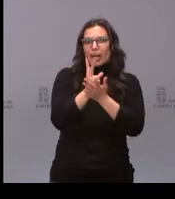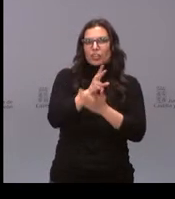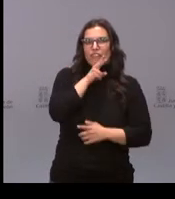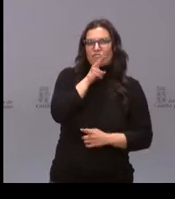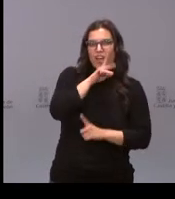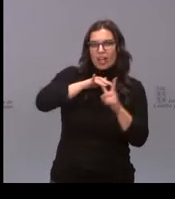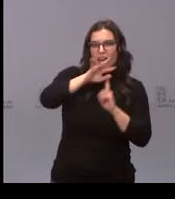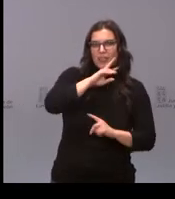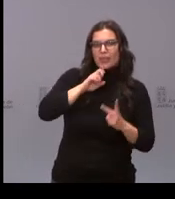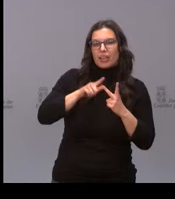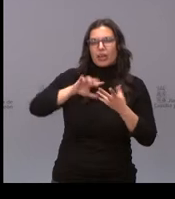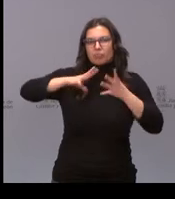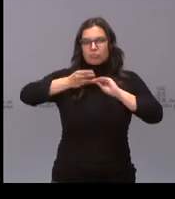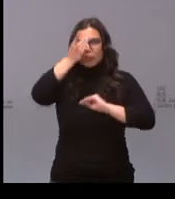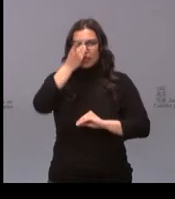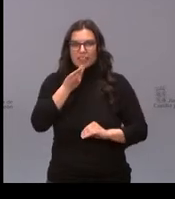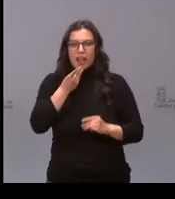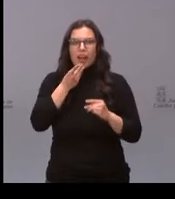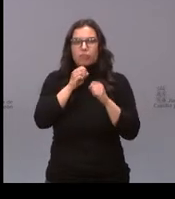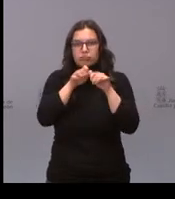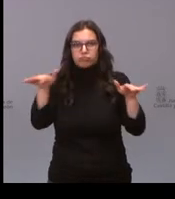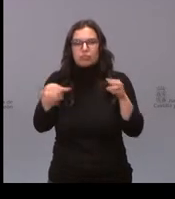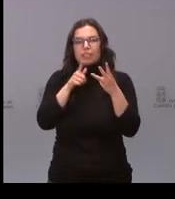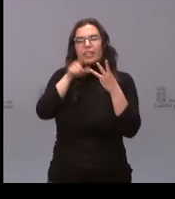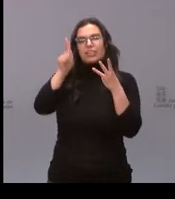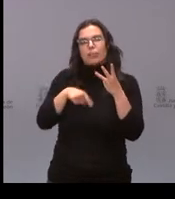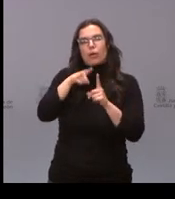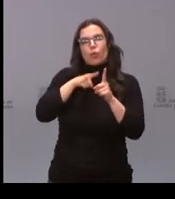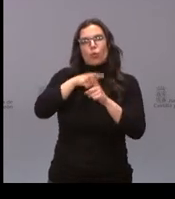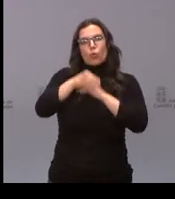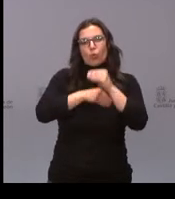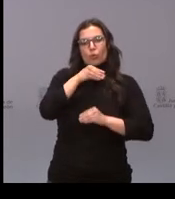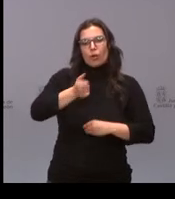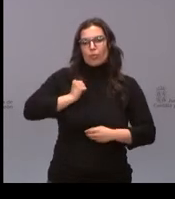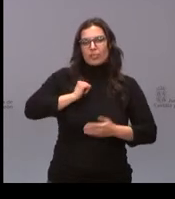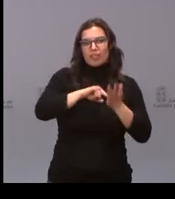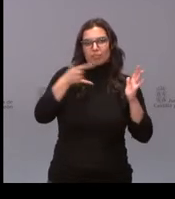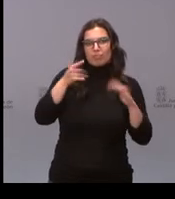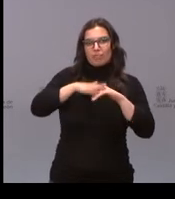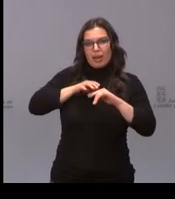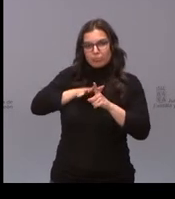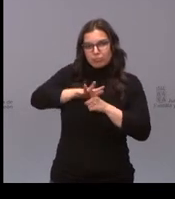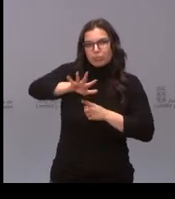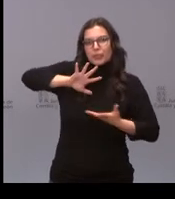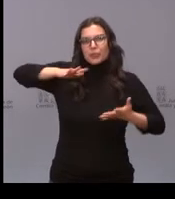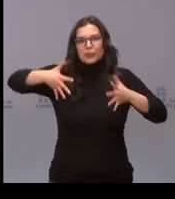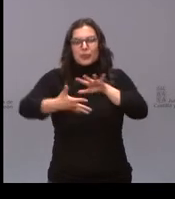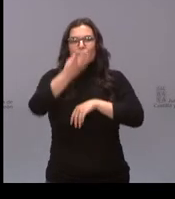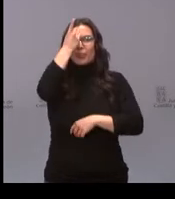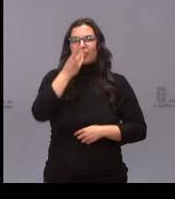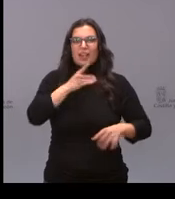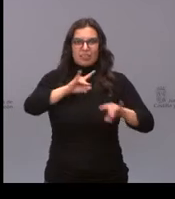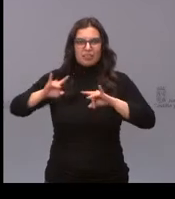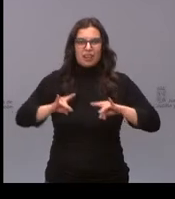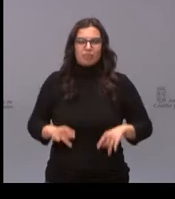la digitalización y también como es la utilización de la tecnología para la transformación digital de nuestra